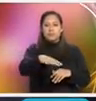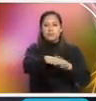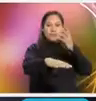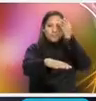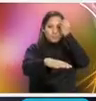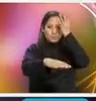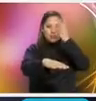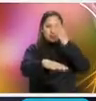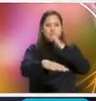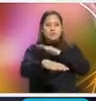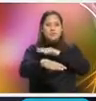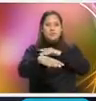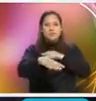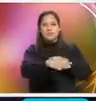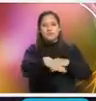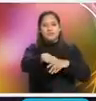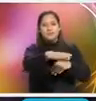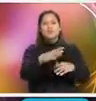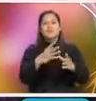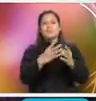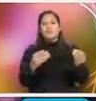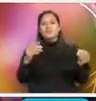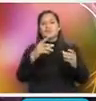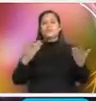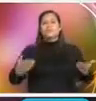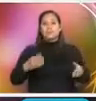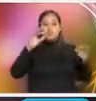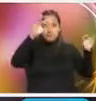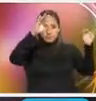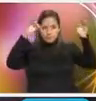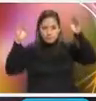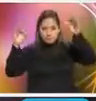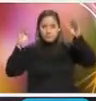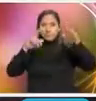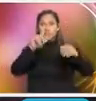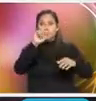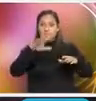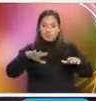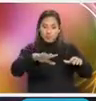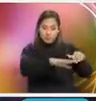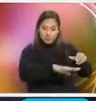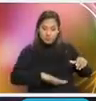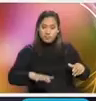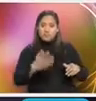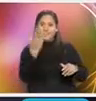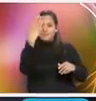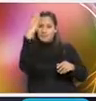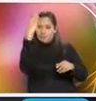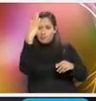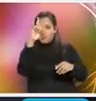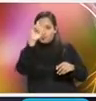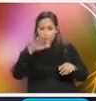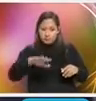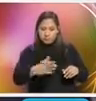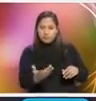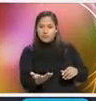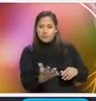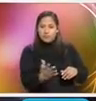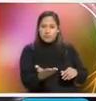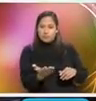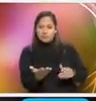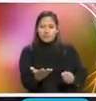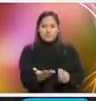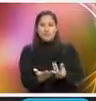maravillosa. Es una obra de danza bailada sobre un espejo de agua, que es muy, muy, muy bonita, y bueno,